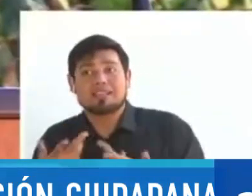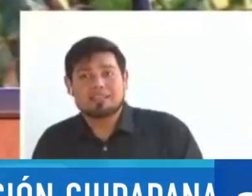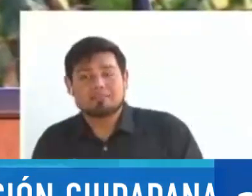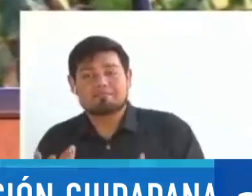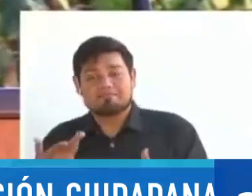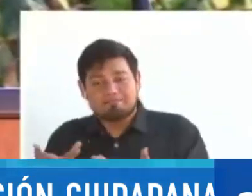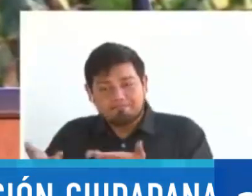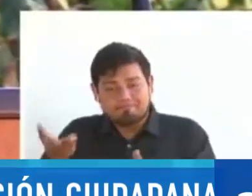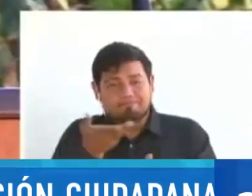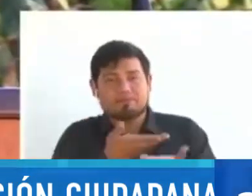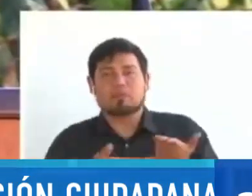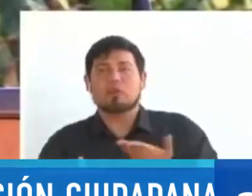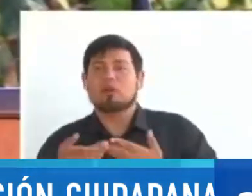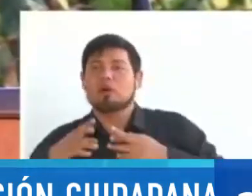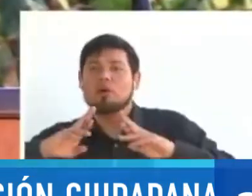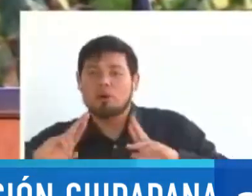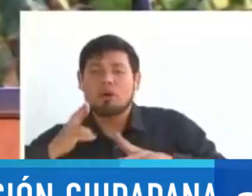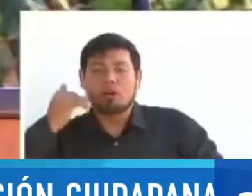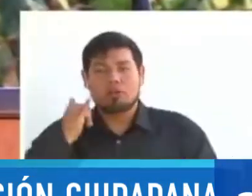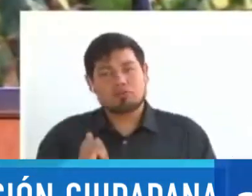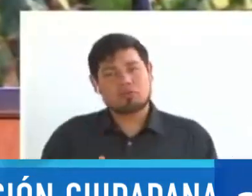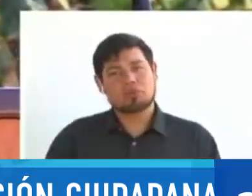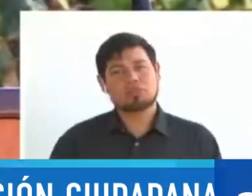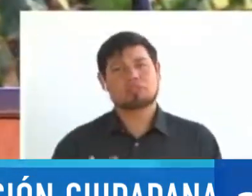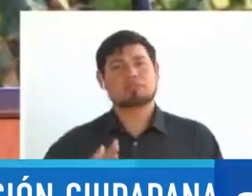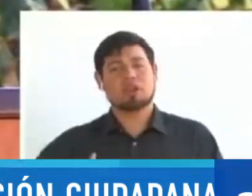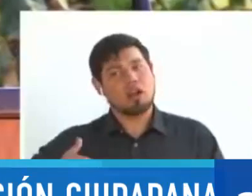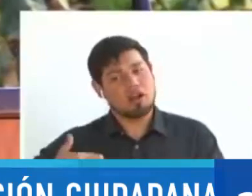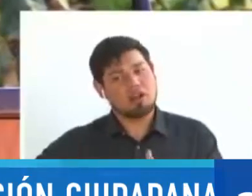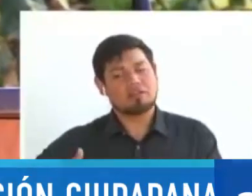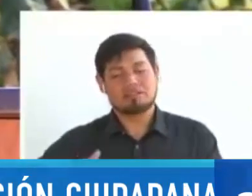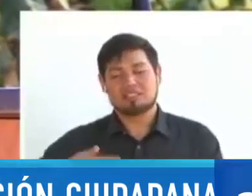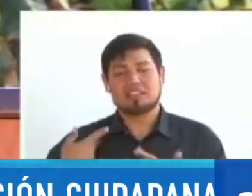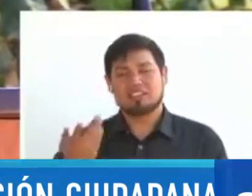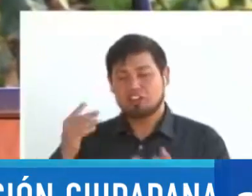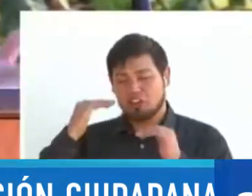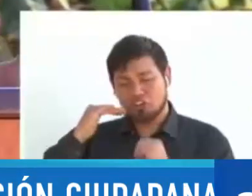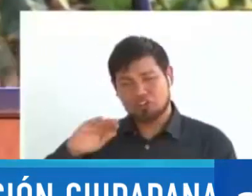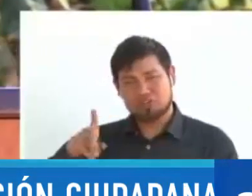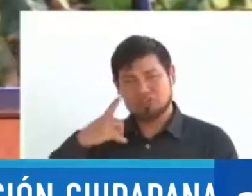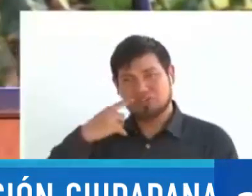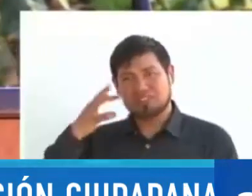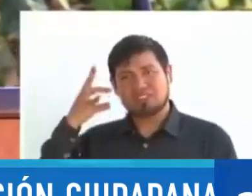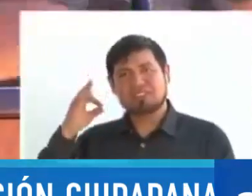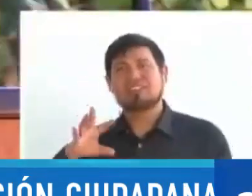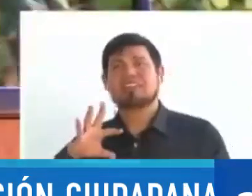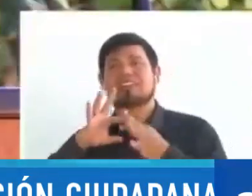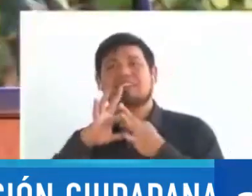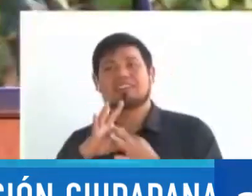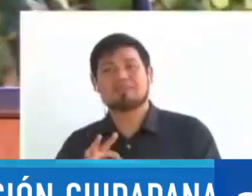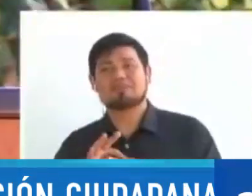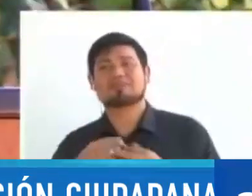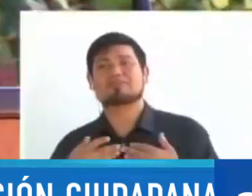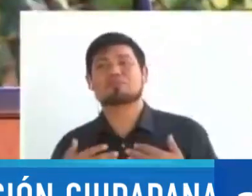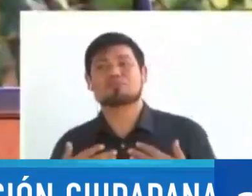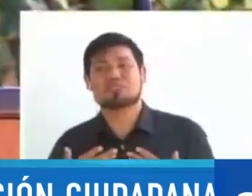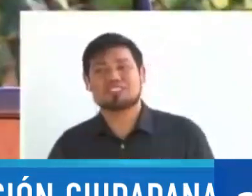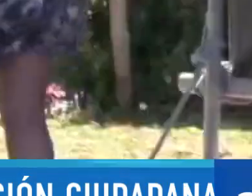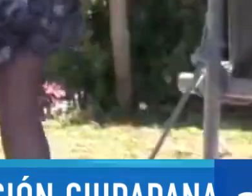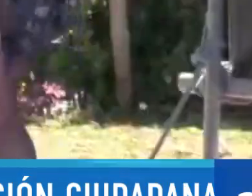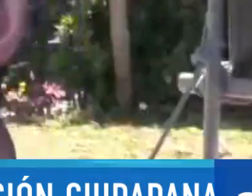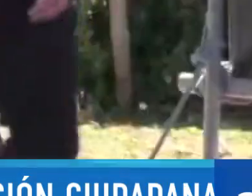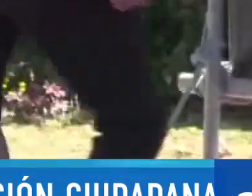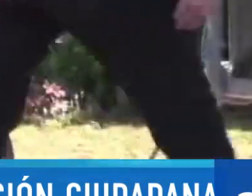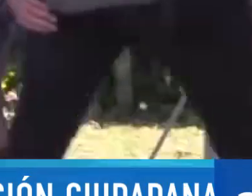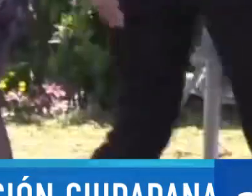aumentando en el tiempo, sea permanente y sea por sobre todo con los niños y niñas. Así que muchísimas gracias, merecidísimo. No sé cuál es